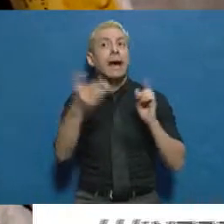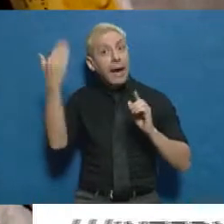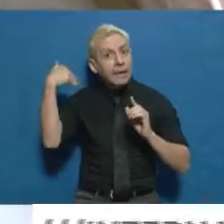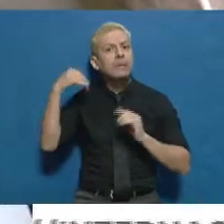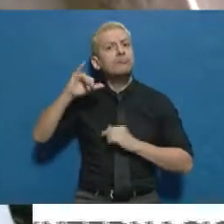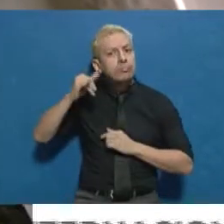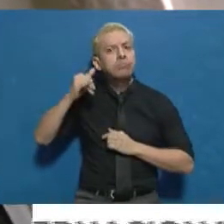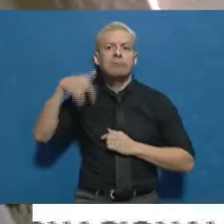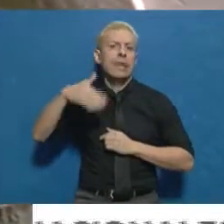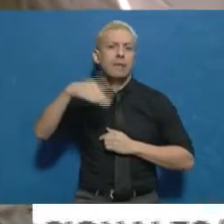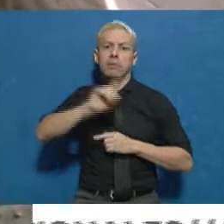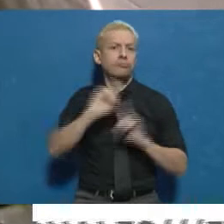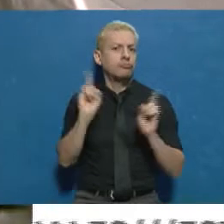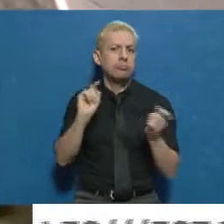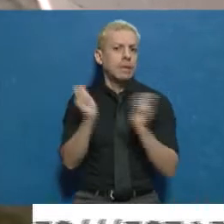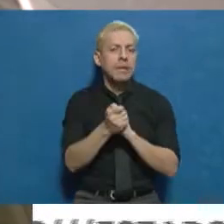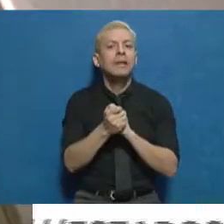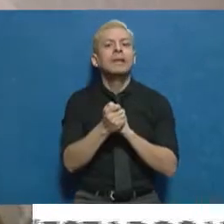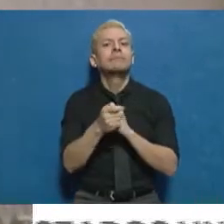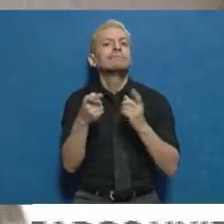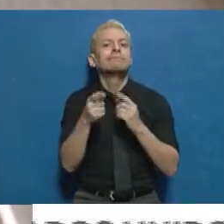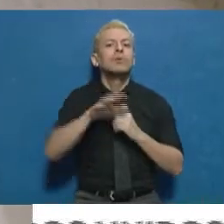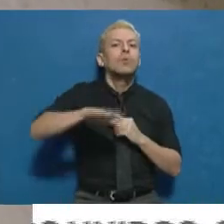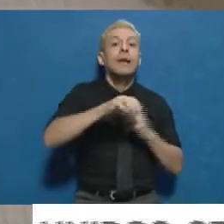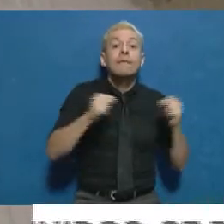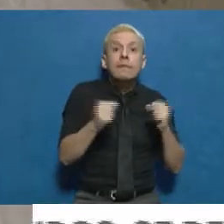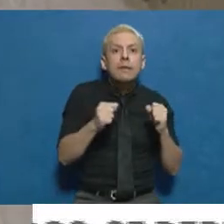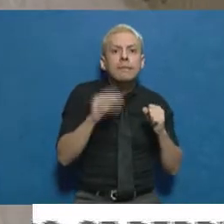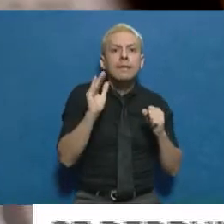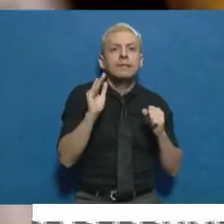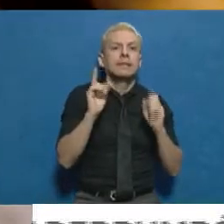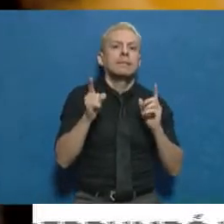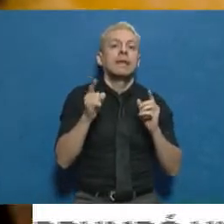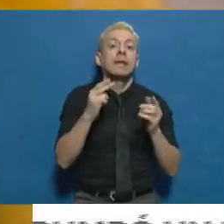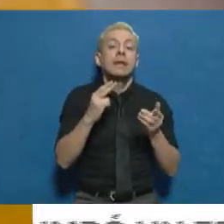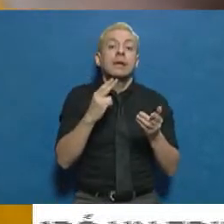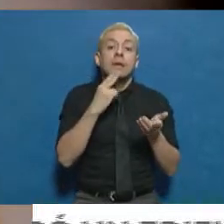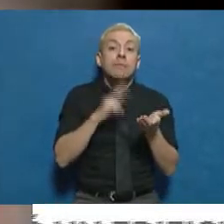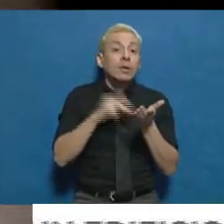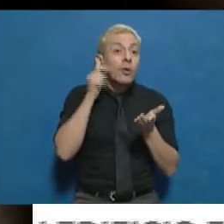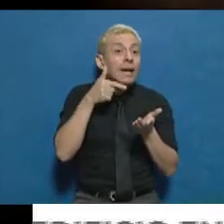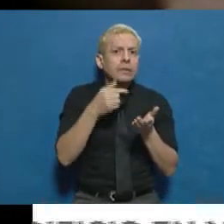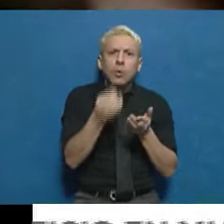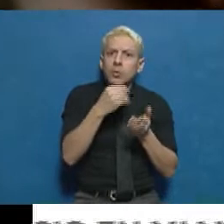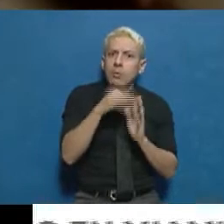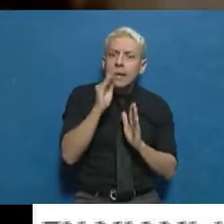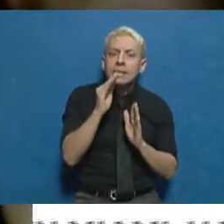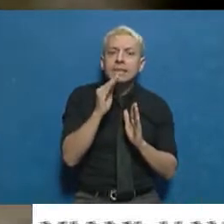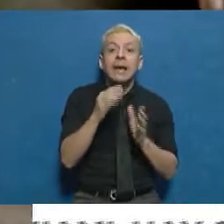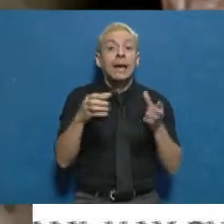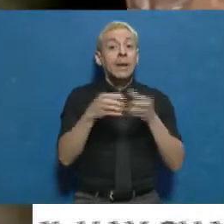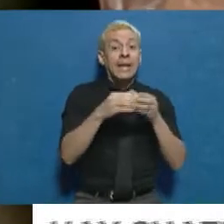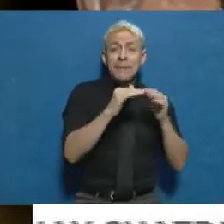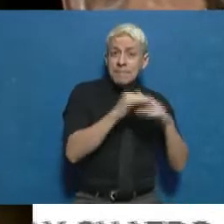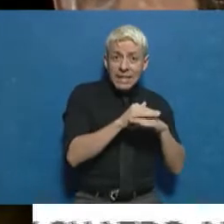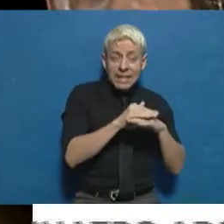momento, amparados en esto, en la zona fría, pero en el cuadro tarifario, en el consumo. Es decir, la primera categoría, la más baja, la que tiene la